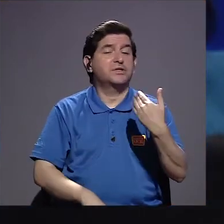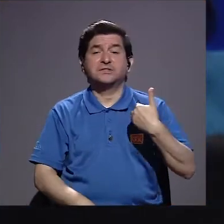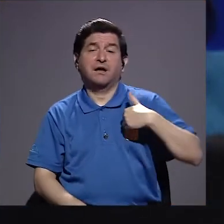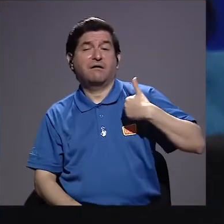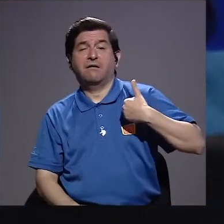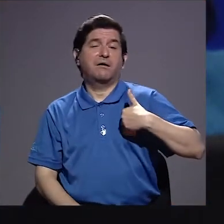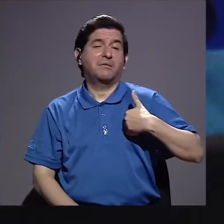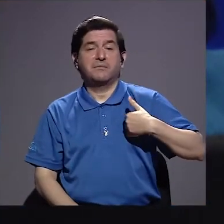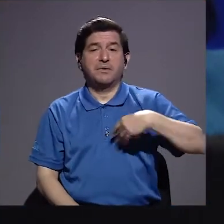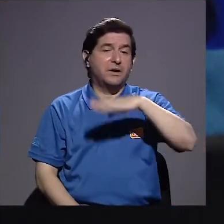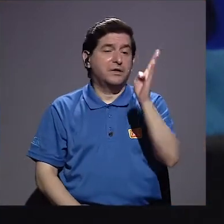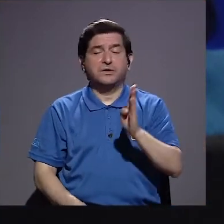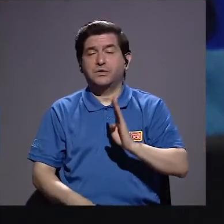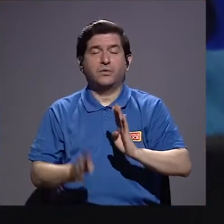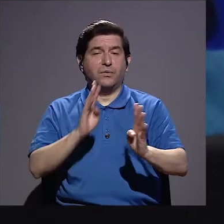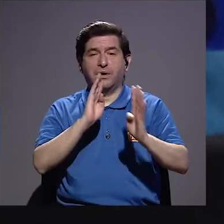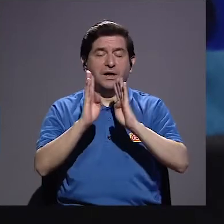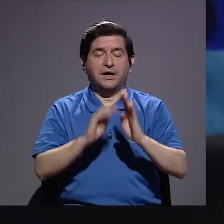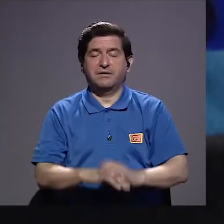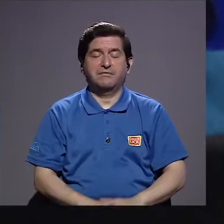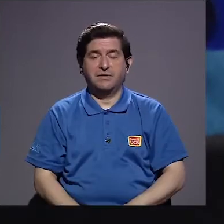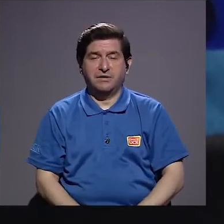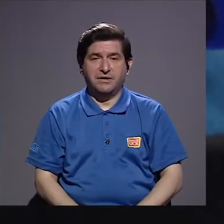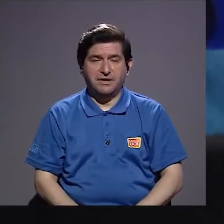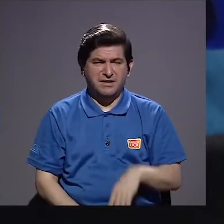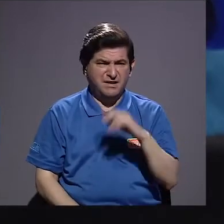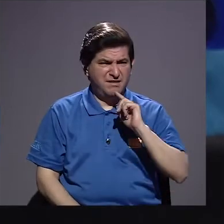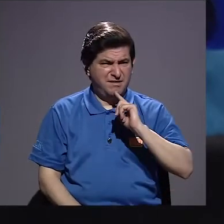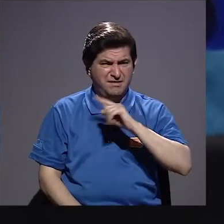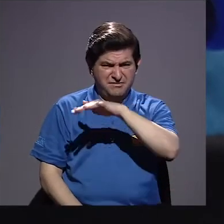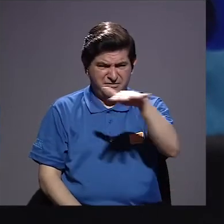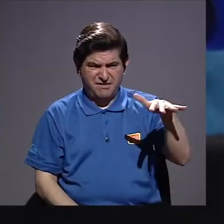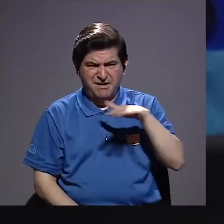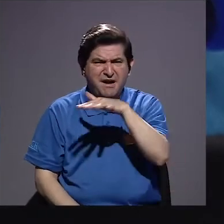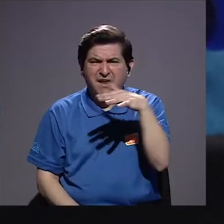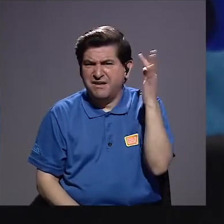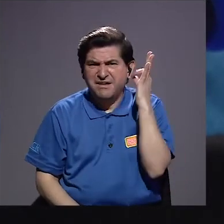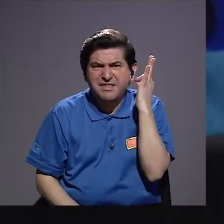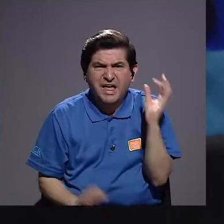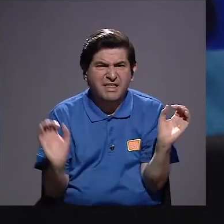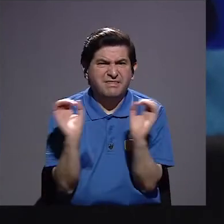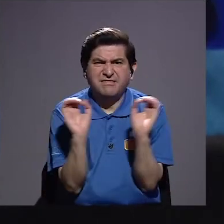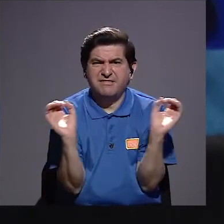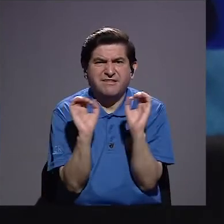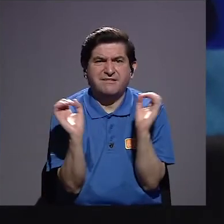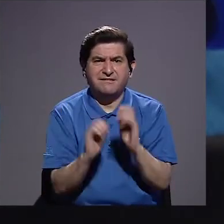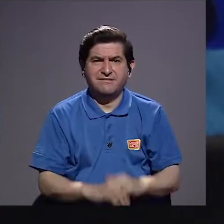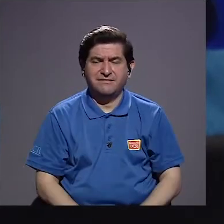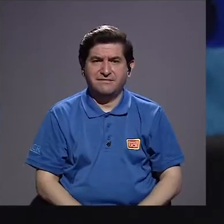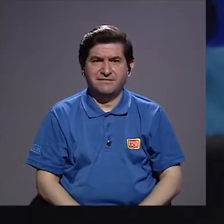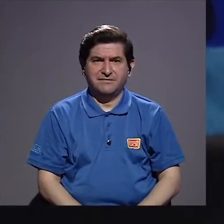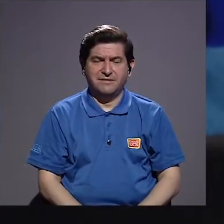lo que han dicho los señores que nunca ni hablaban, que no le llegaba a uno nada porque no hablaban de la realidad de las mujeres. Usted hizo